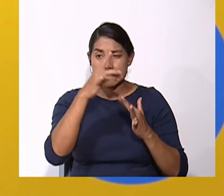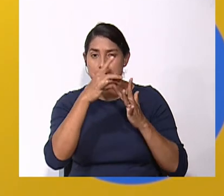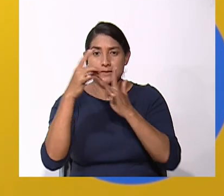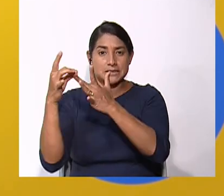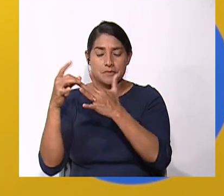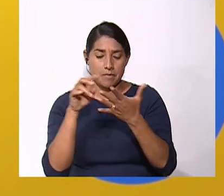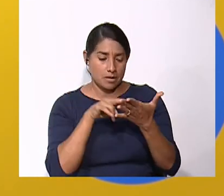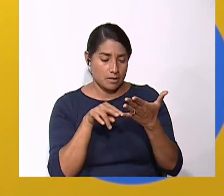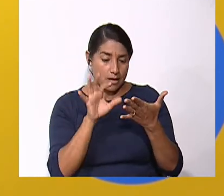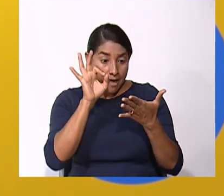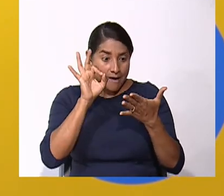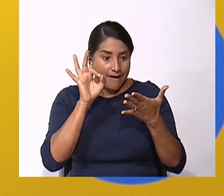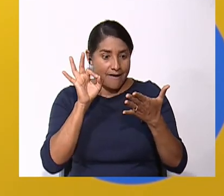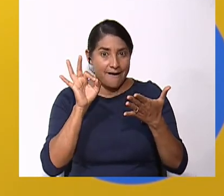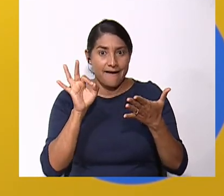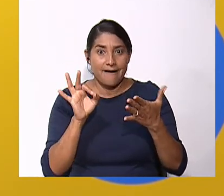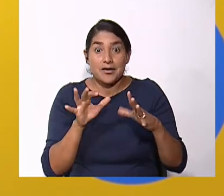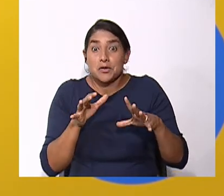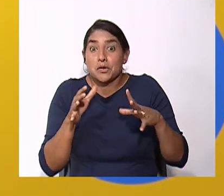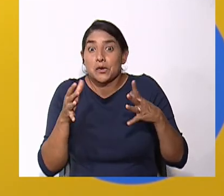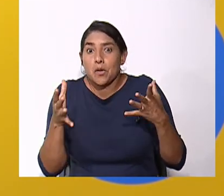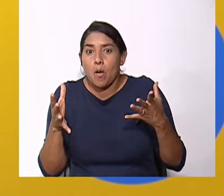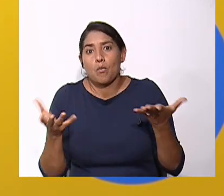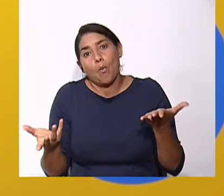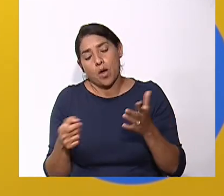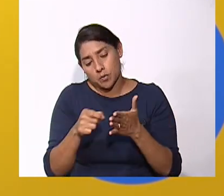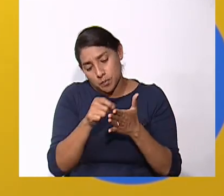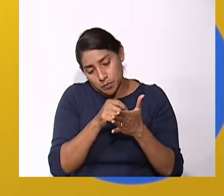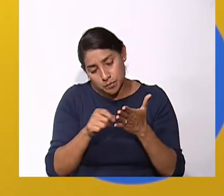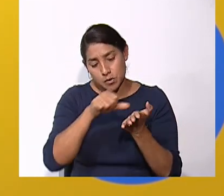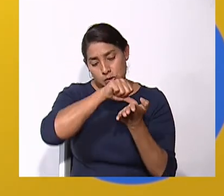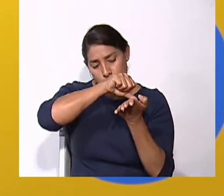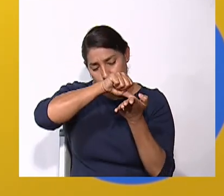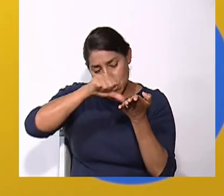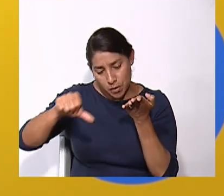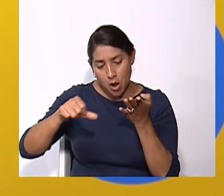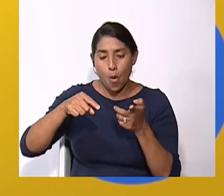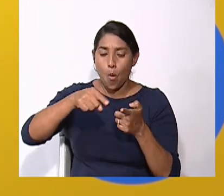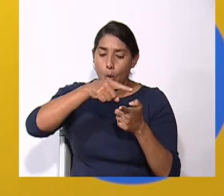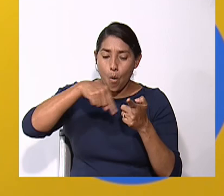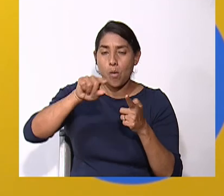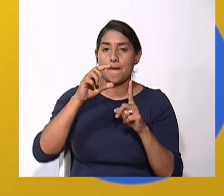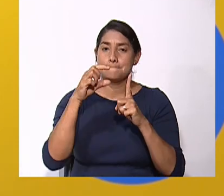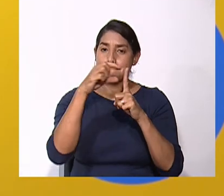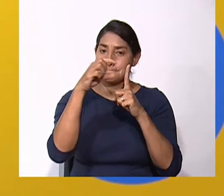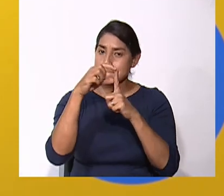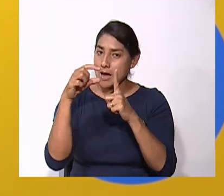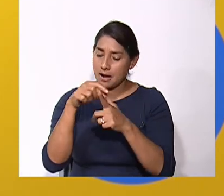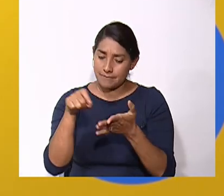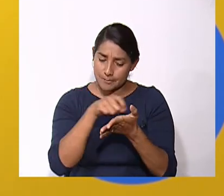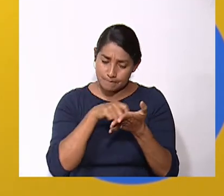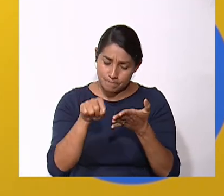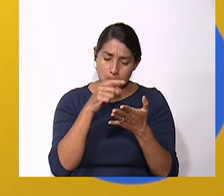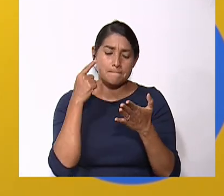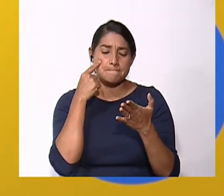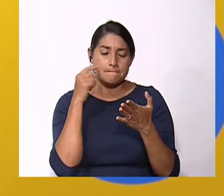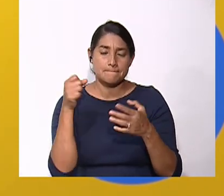fundamentales. ¿Y cómo? Subrayando, encerrando palabras para poder